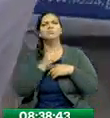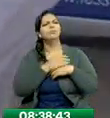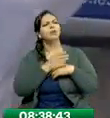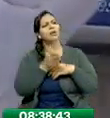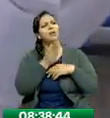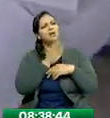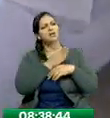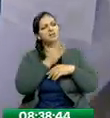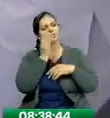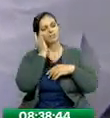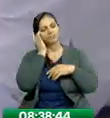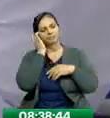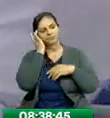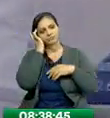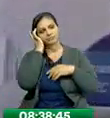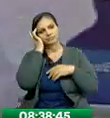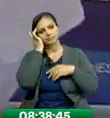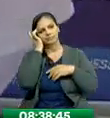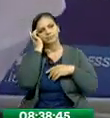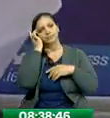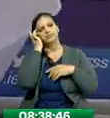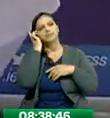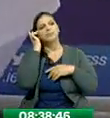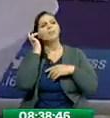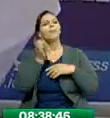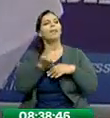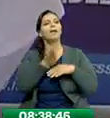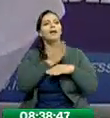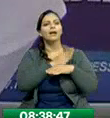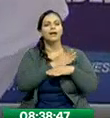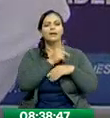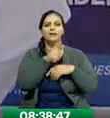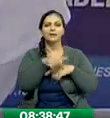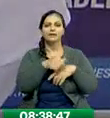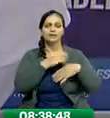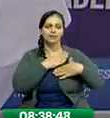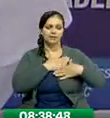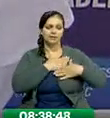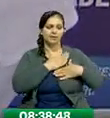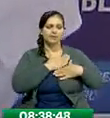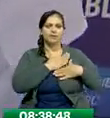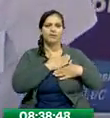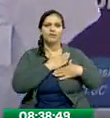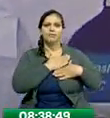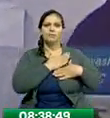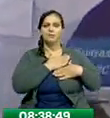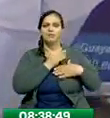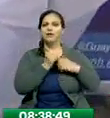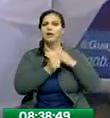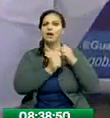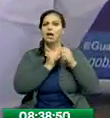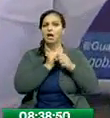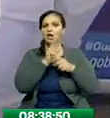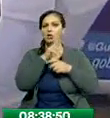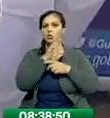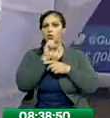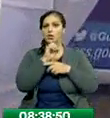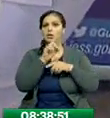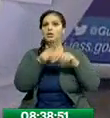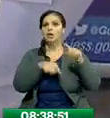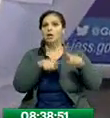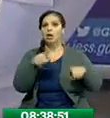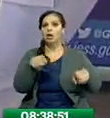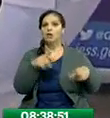se han habido ya estudios en los que determinan de que a edad muy muy precoz desde los 30 años comenzamos a atender enfermedades cardiovasculares